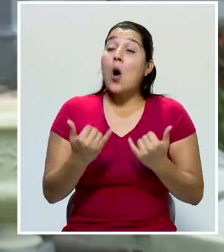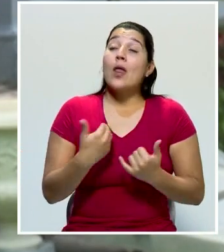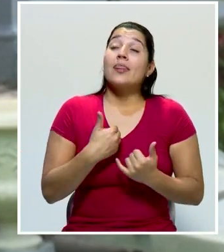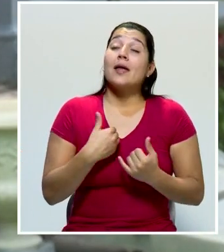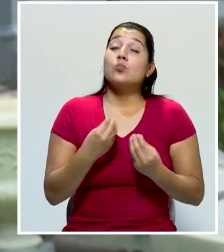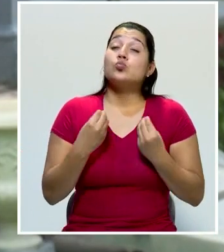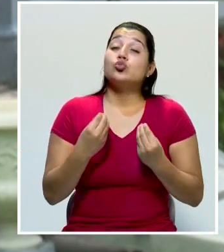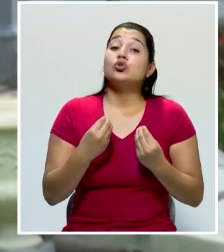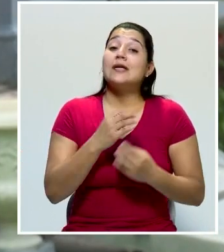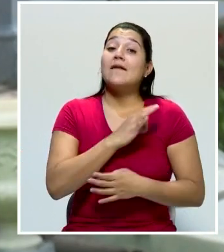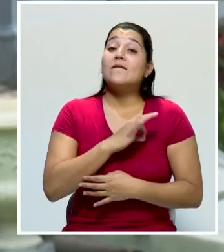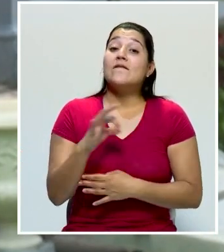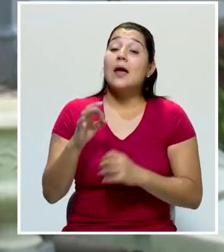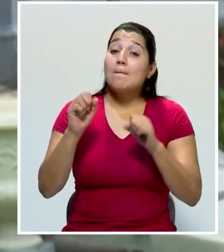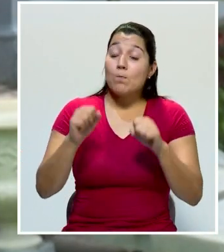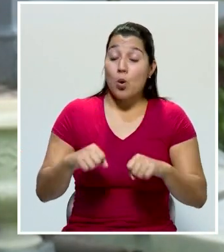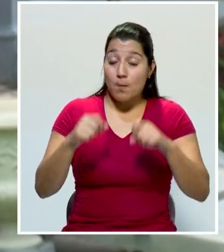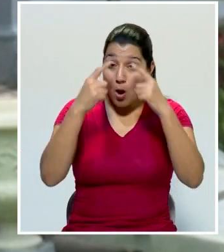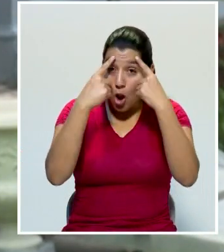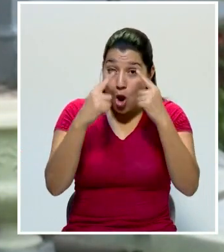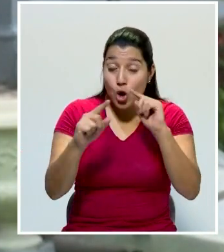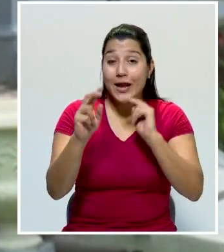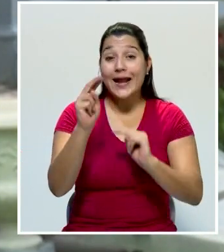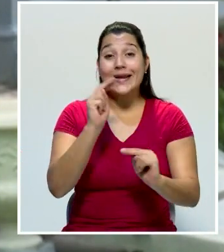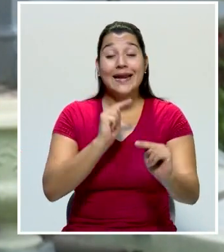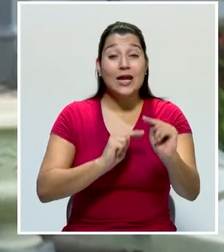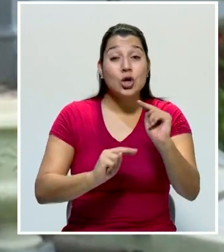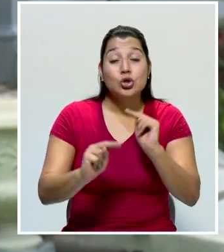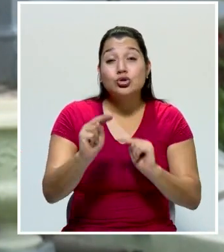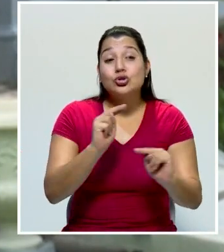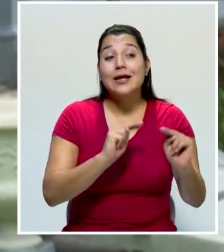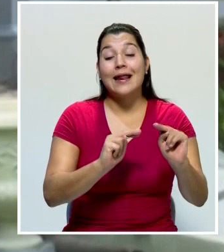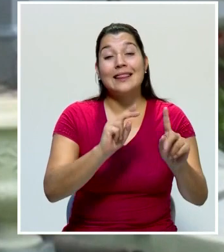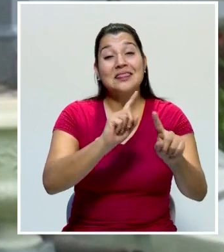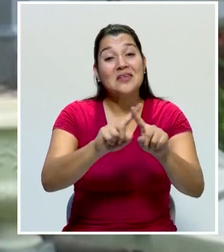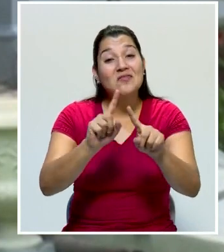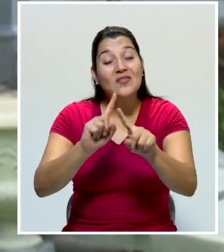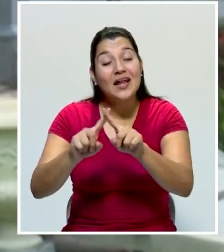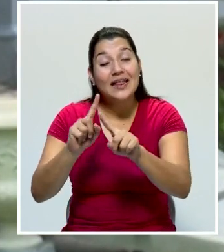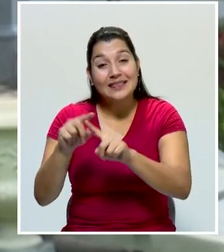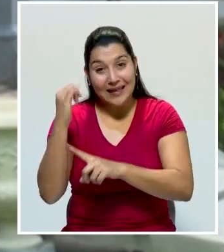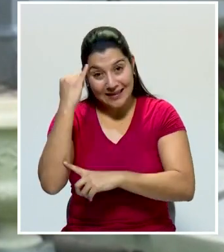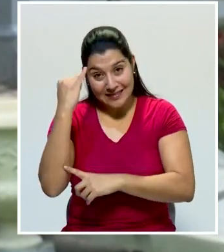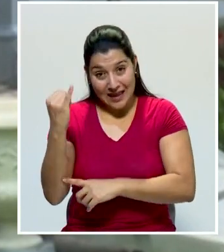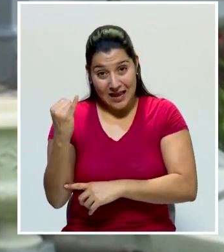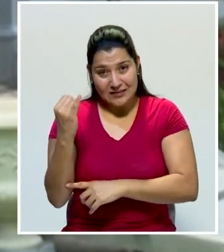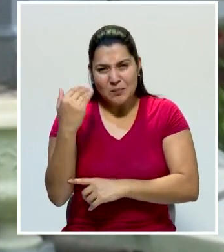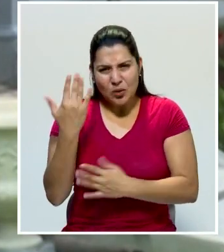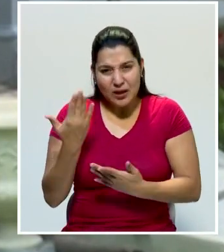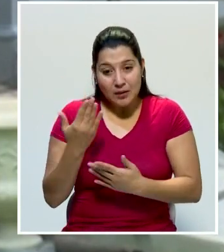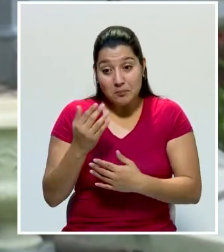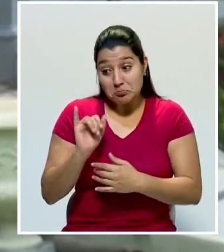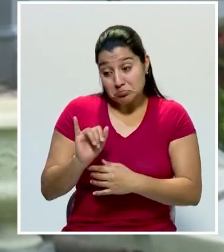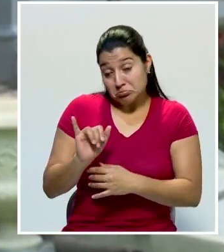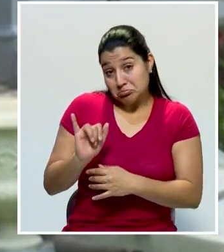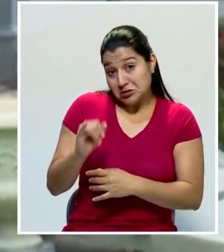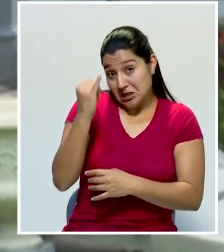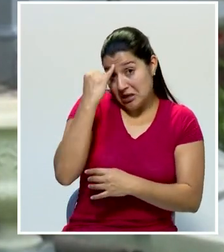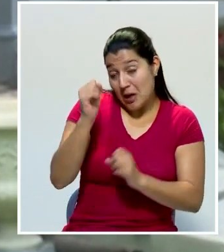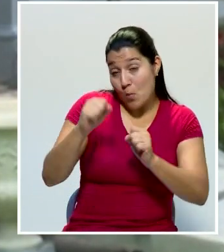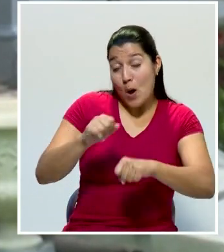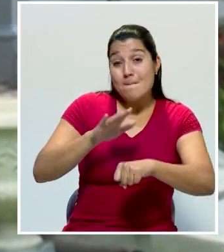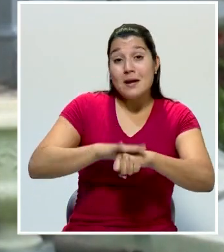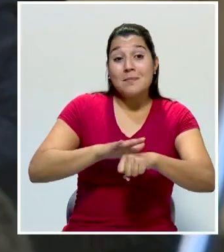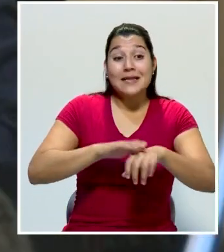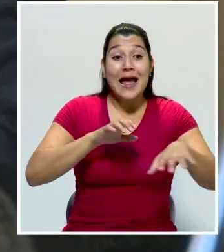vamos a lograr pues negociar una serie de iniciativas que activen la economía y que nos permitan dar un poco de